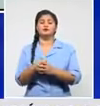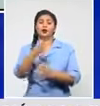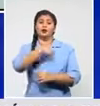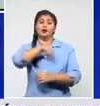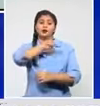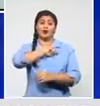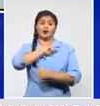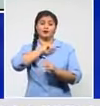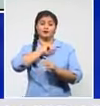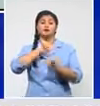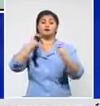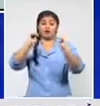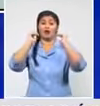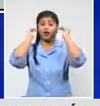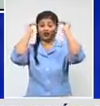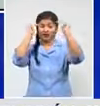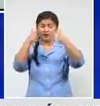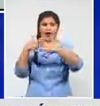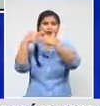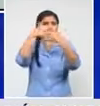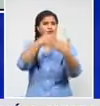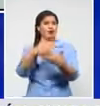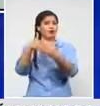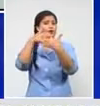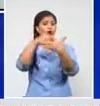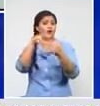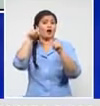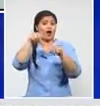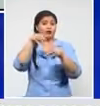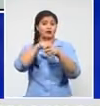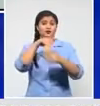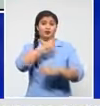el número de casos por millón de habitantes más alto,